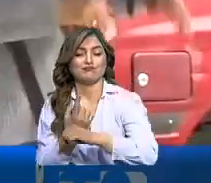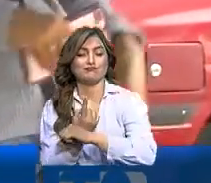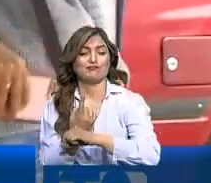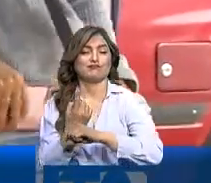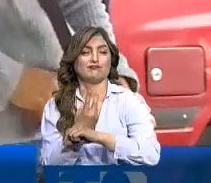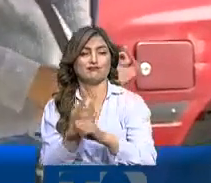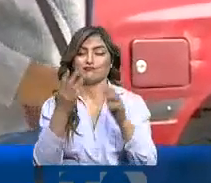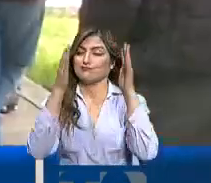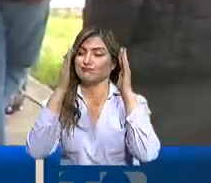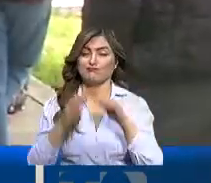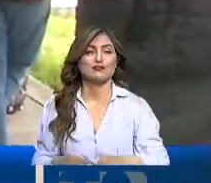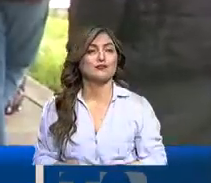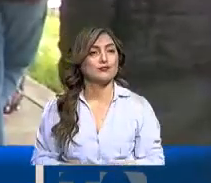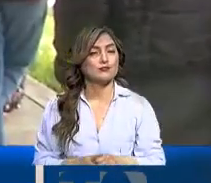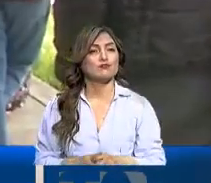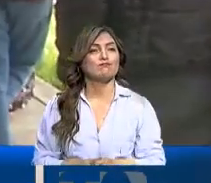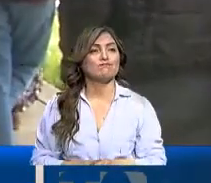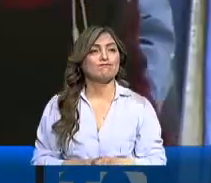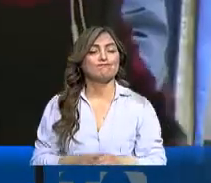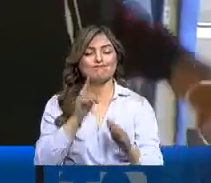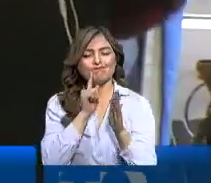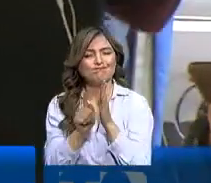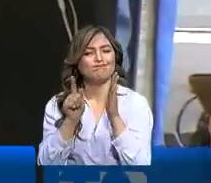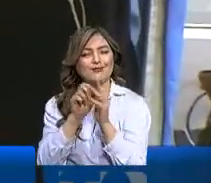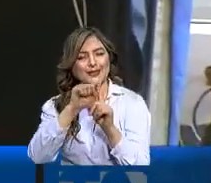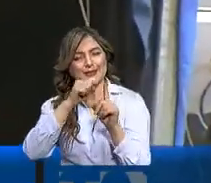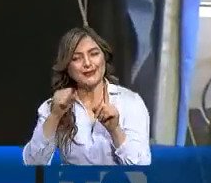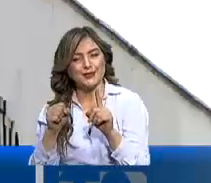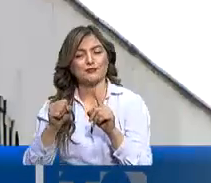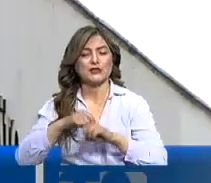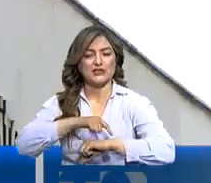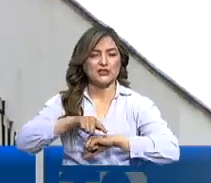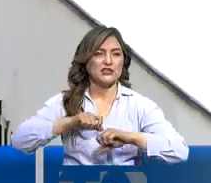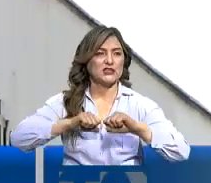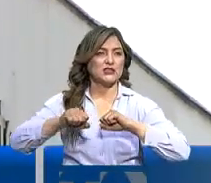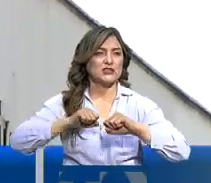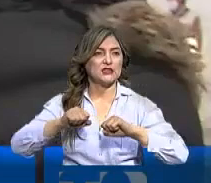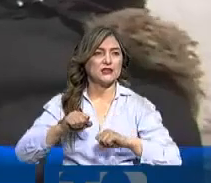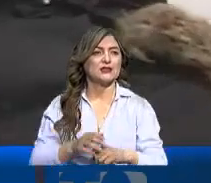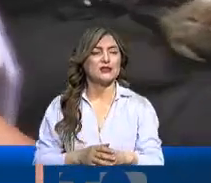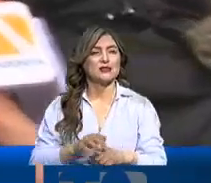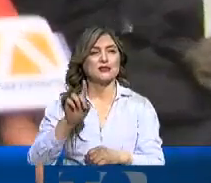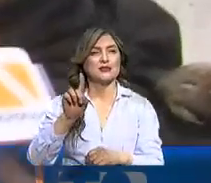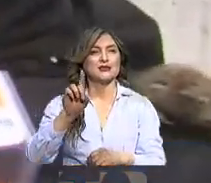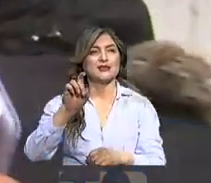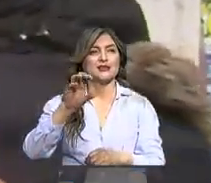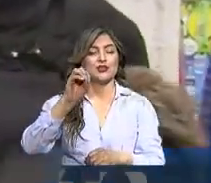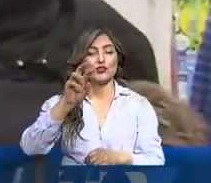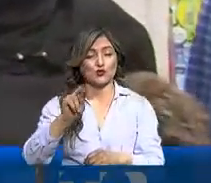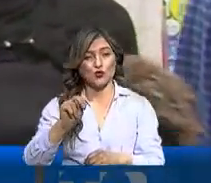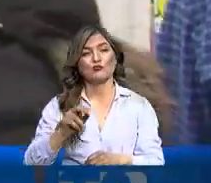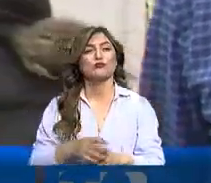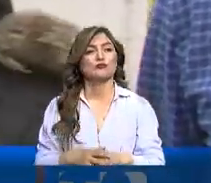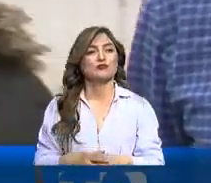para poder ser atendidos. Esto en medio de las denuncias de un sistema burocrático, como lo afirma Dixon Zambrano. Que vengo de adentro a hacer el